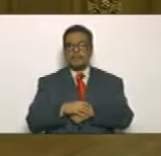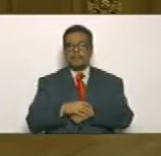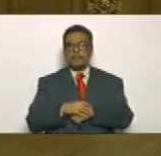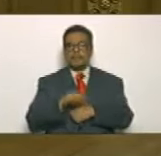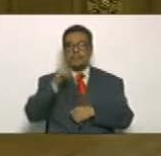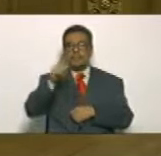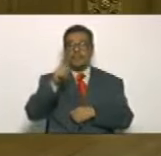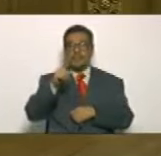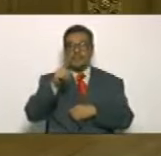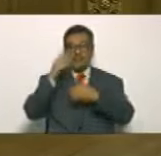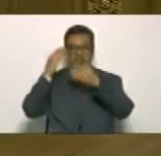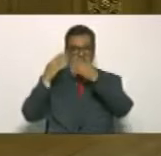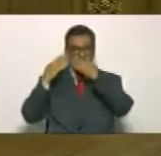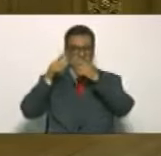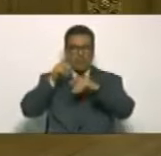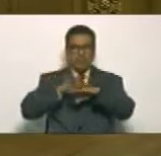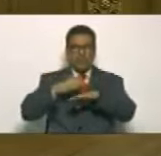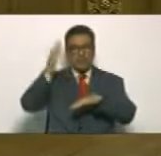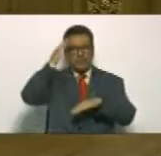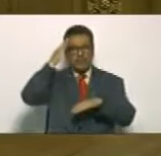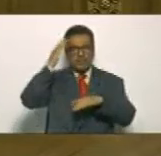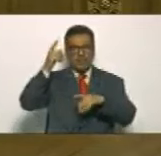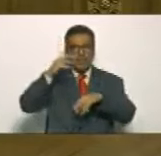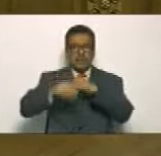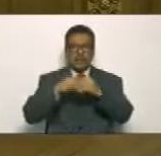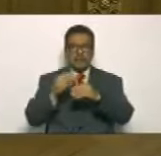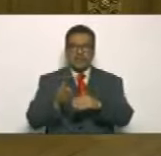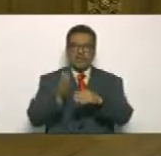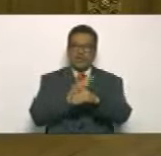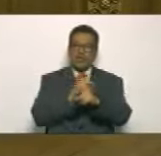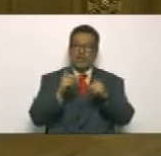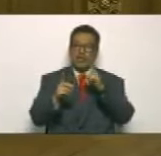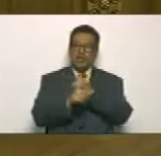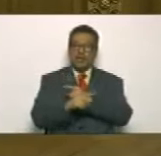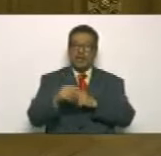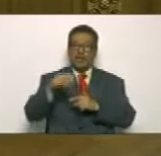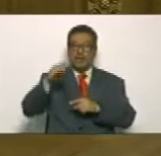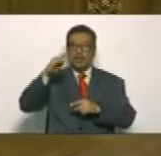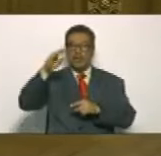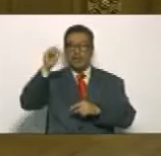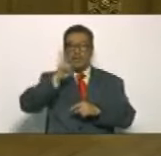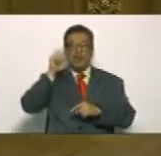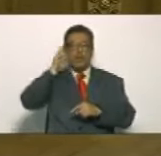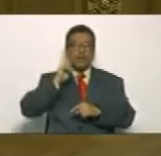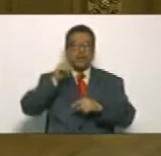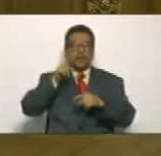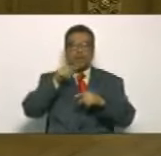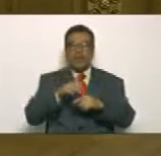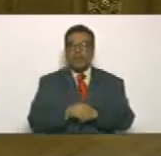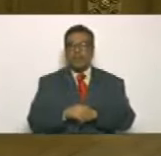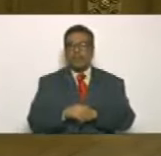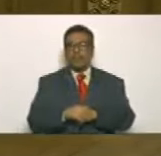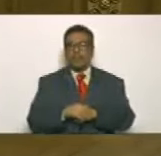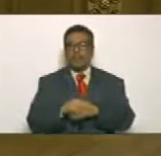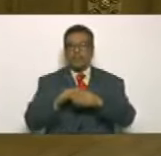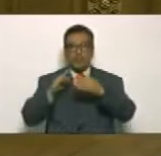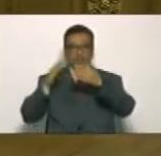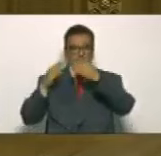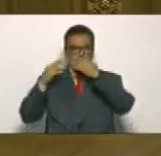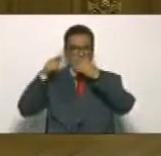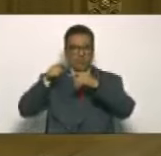Una conspiración porque sabían que iba a ser el sucesor del Libertador. Una